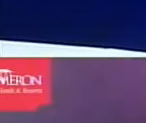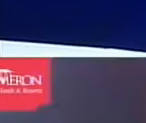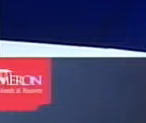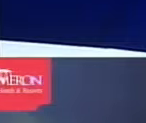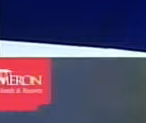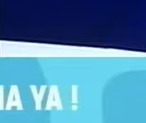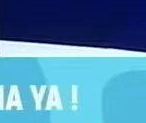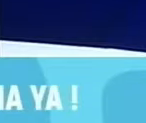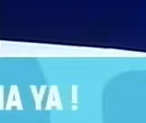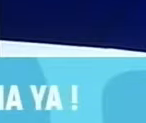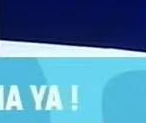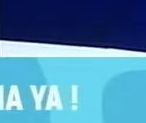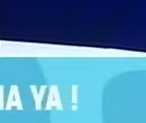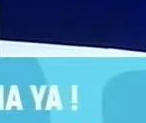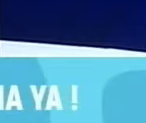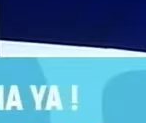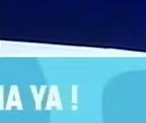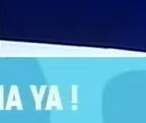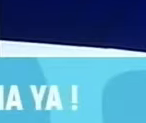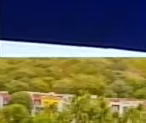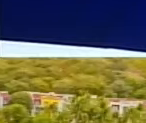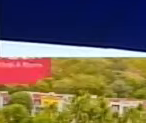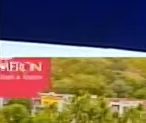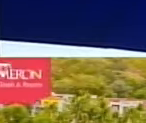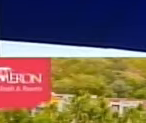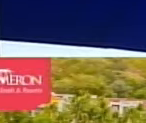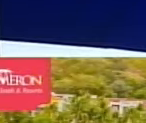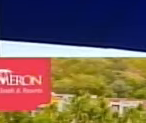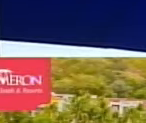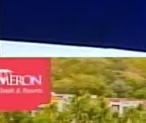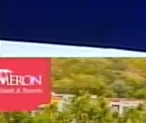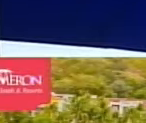desde $79 por persona por noche.